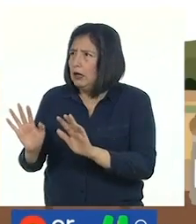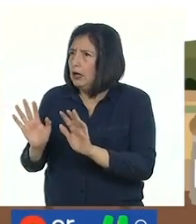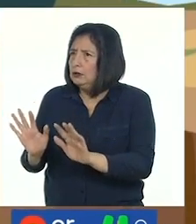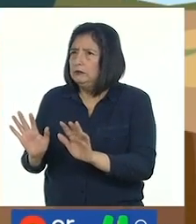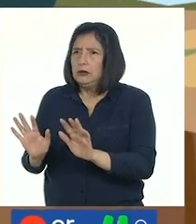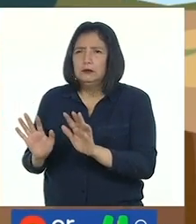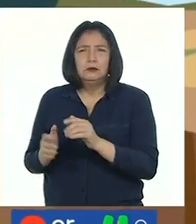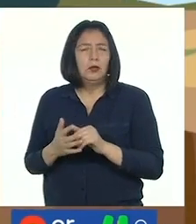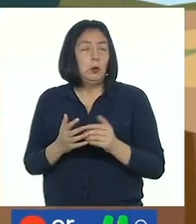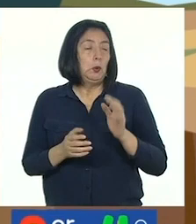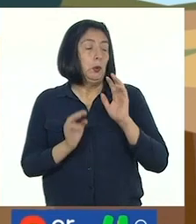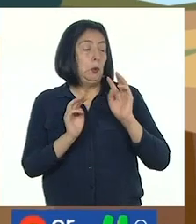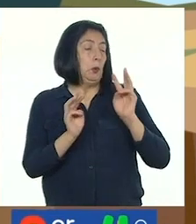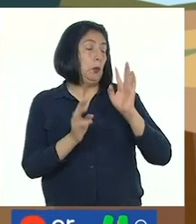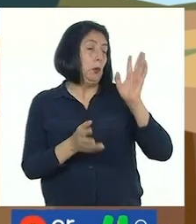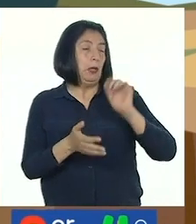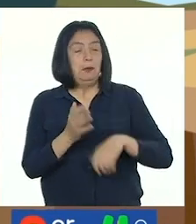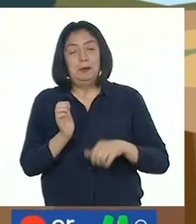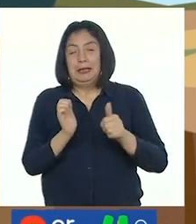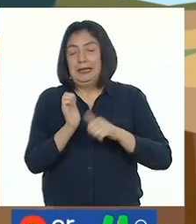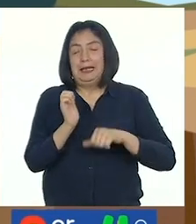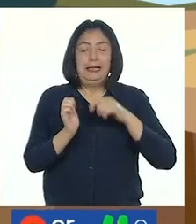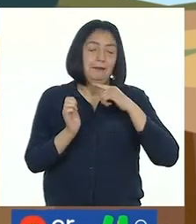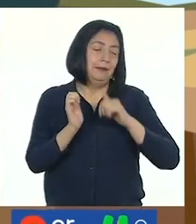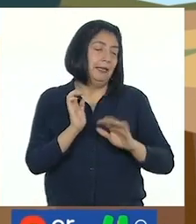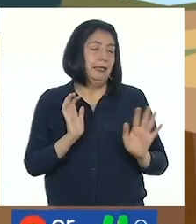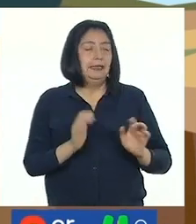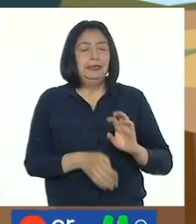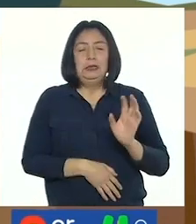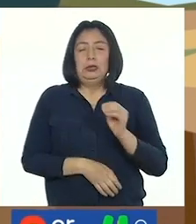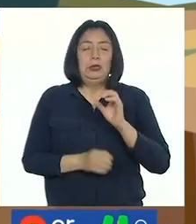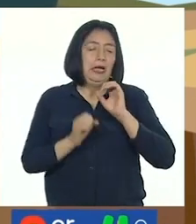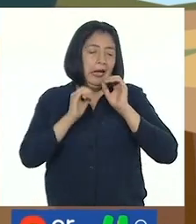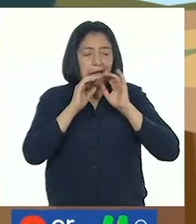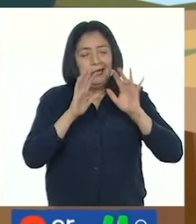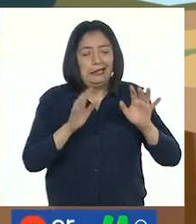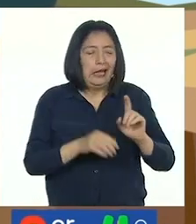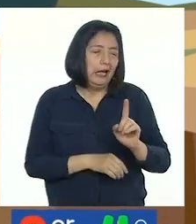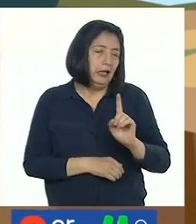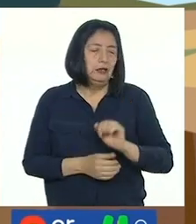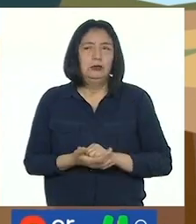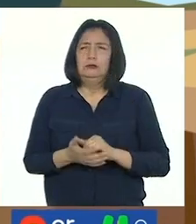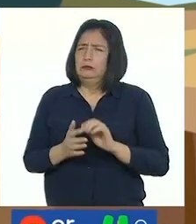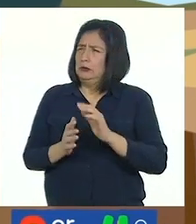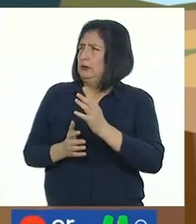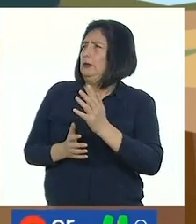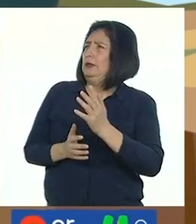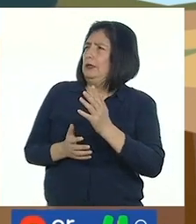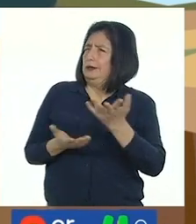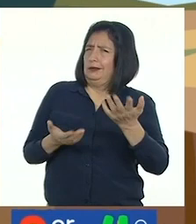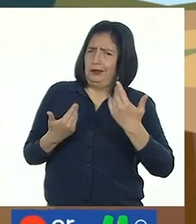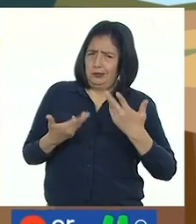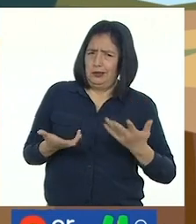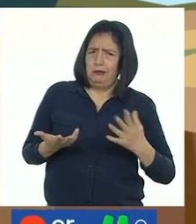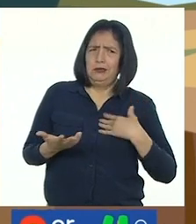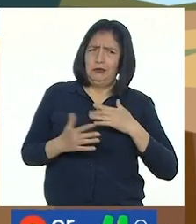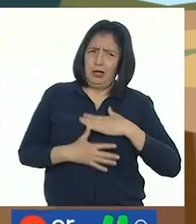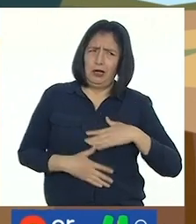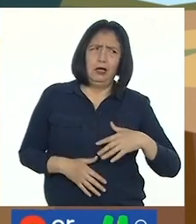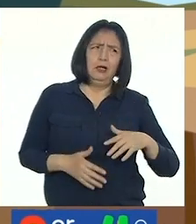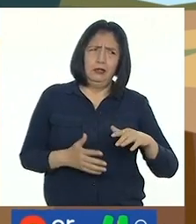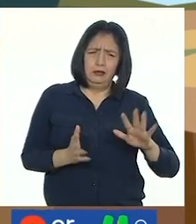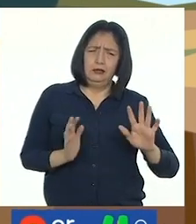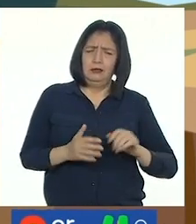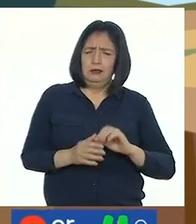cálmense. ¡Wow, hermana! No tienes por qué gritar. Sí, hermana, acá estamos